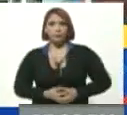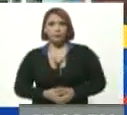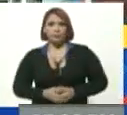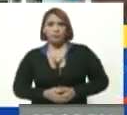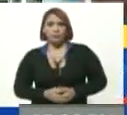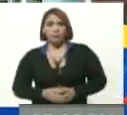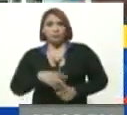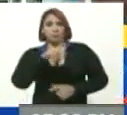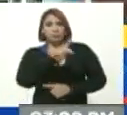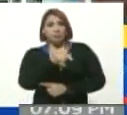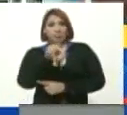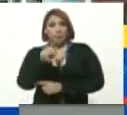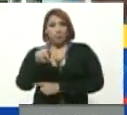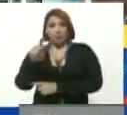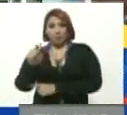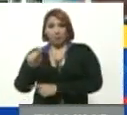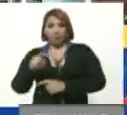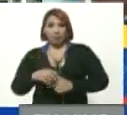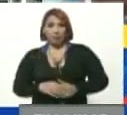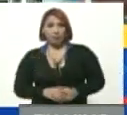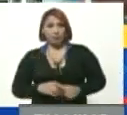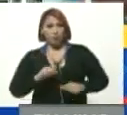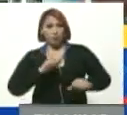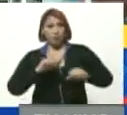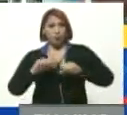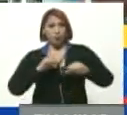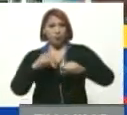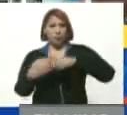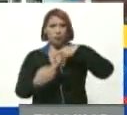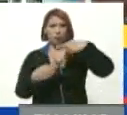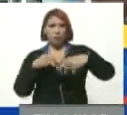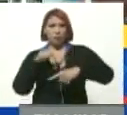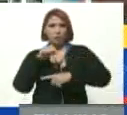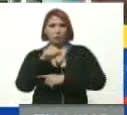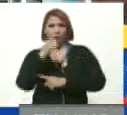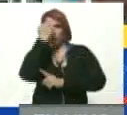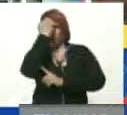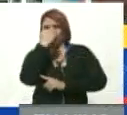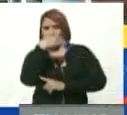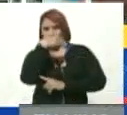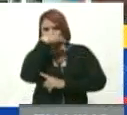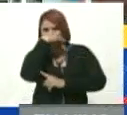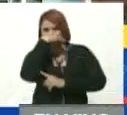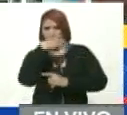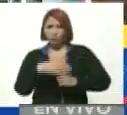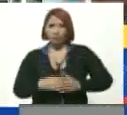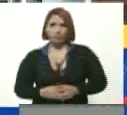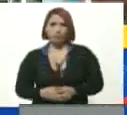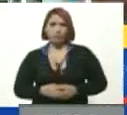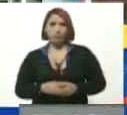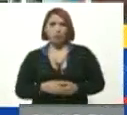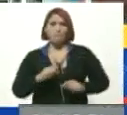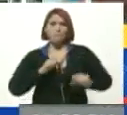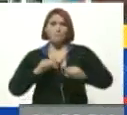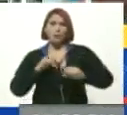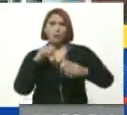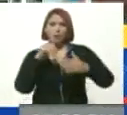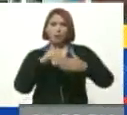del PPT, del Movimiento Revolucionario Tupamaro, del Movimiento Electoral del